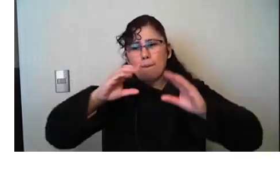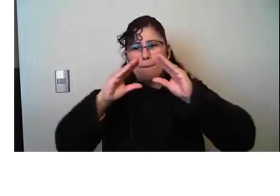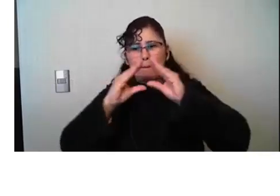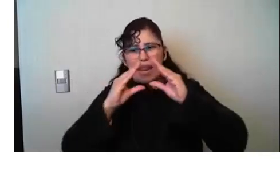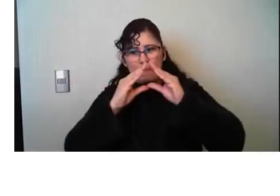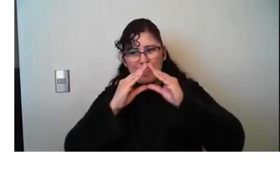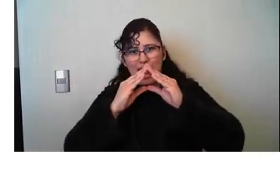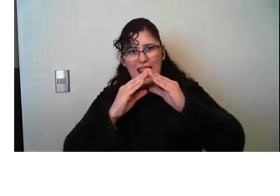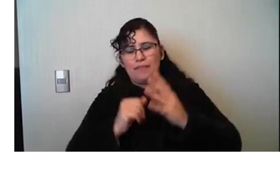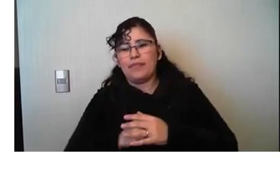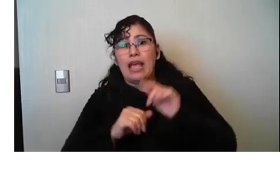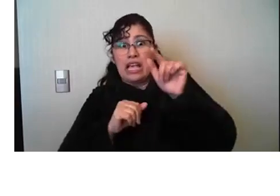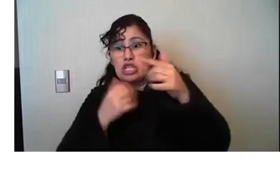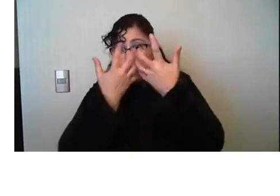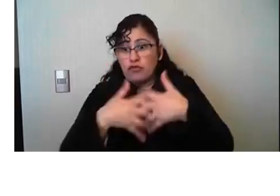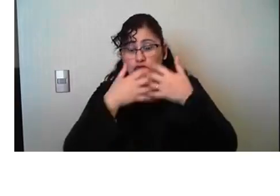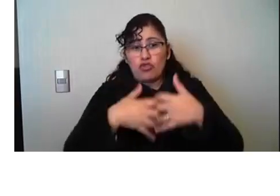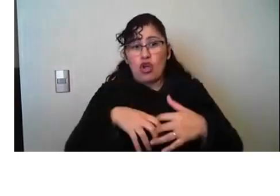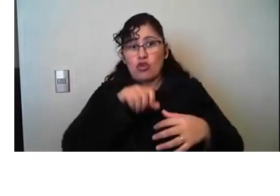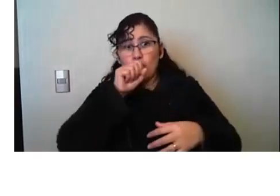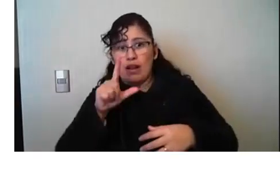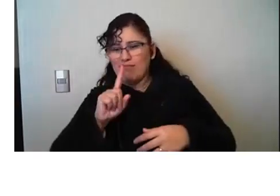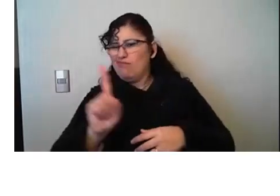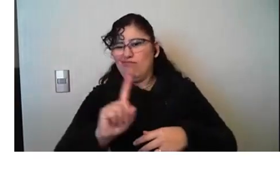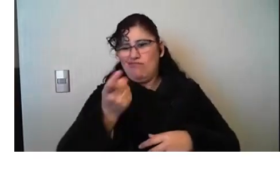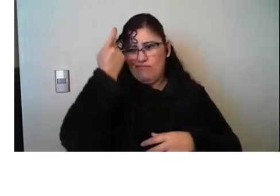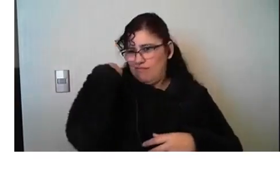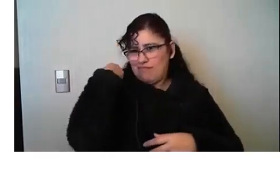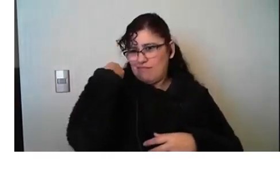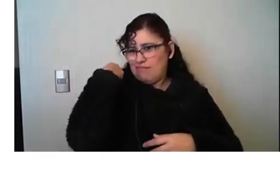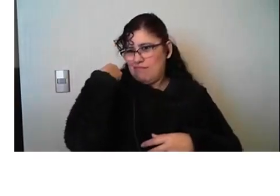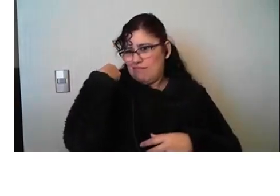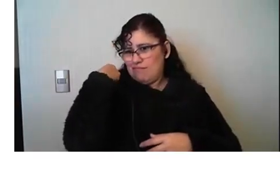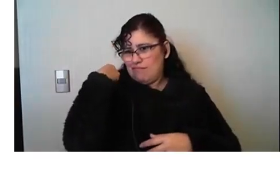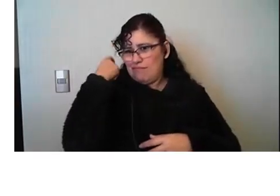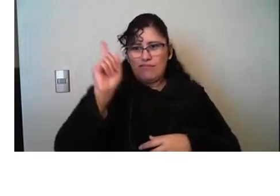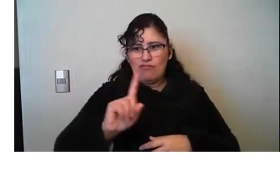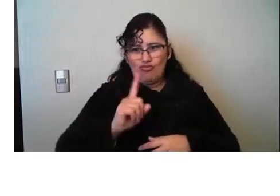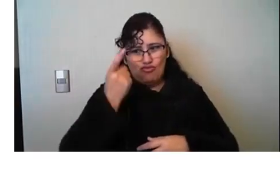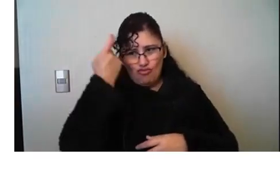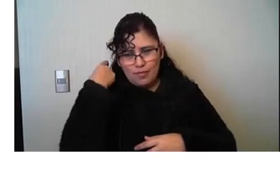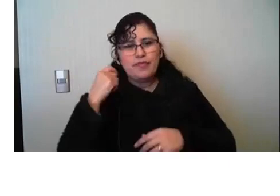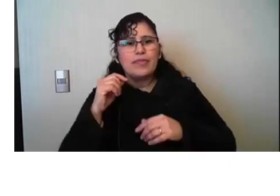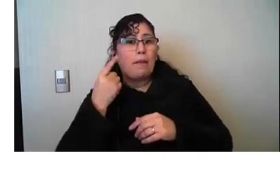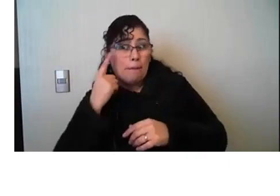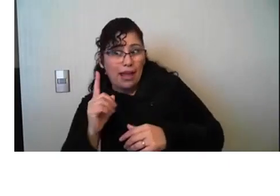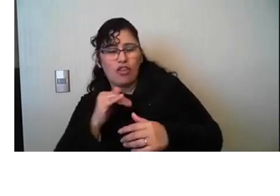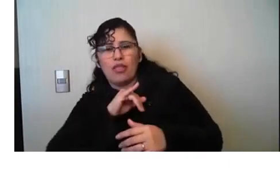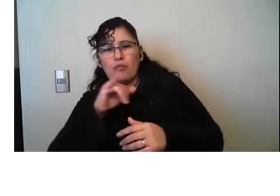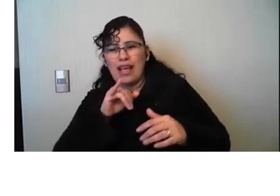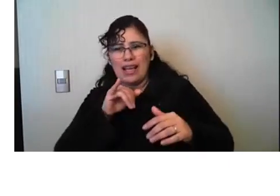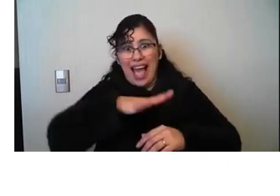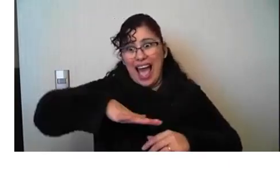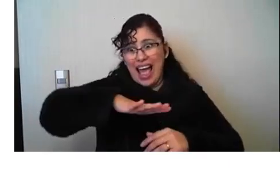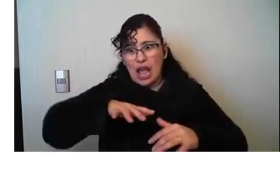de funcionalidad no consciente. Pero el movimiento se hace consciente de una área motora. Vamos a conocer